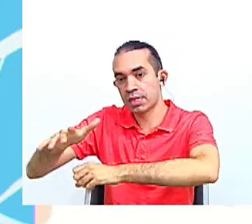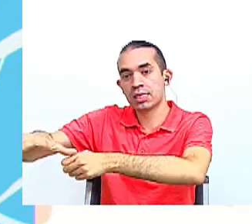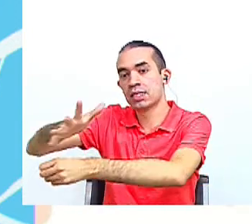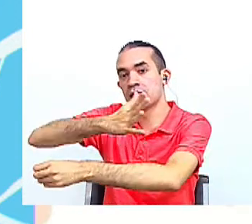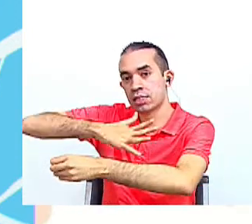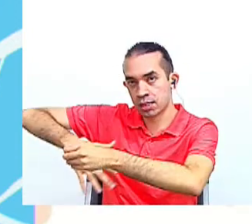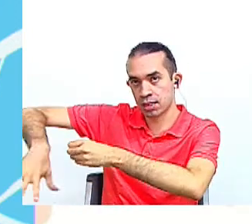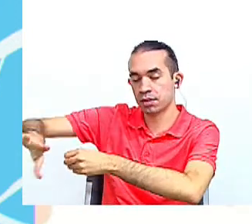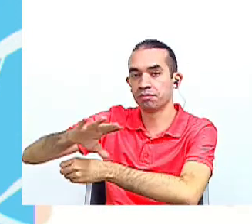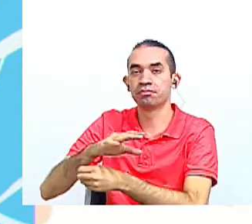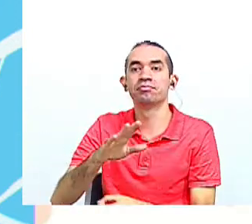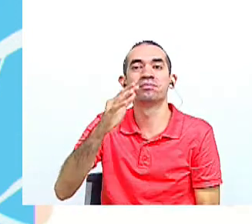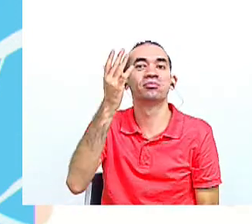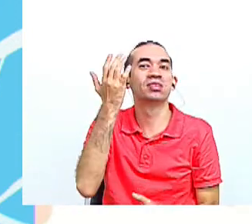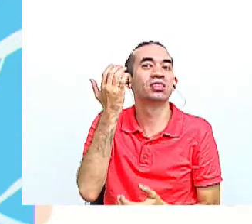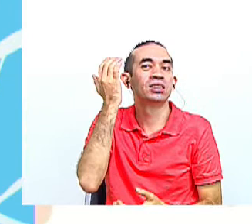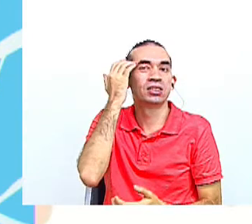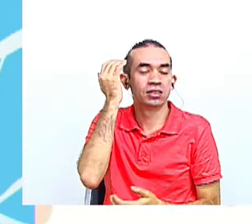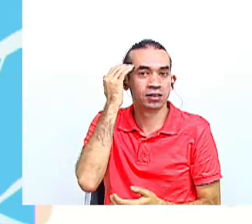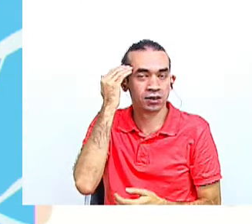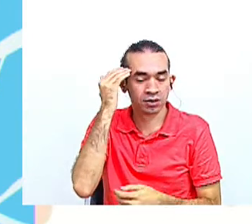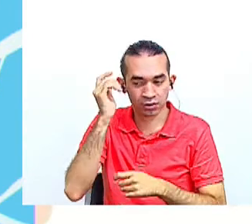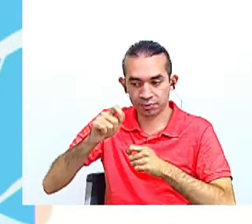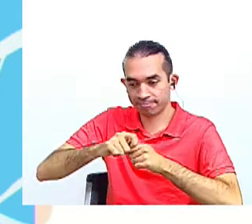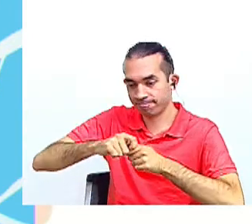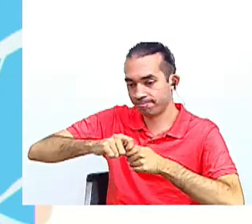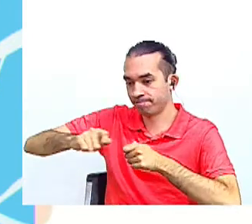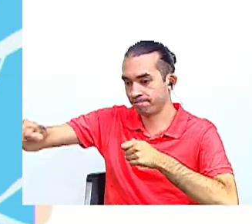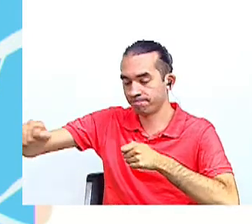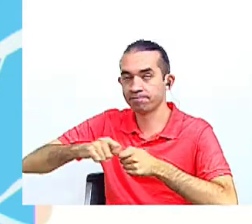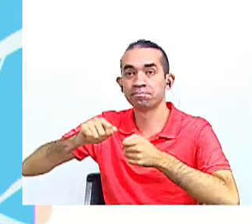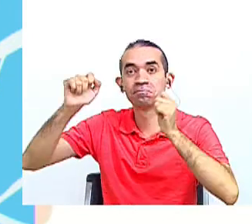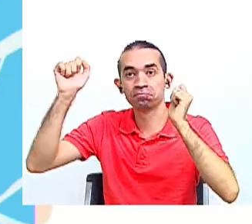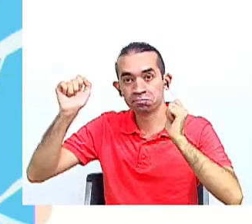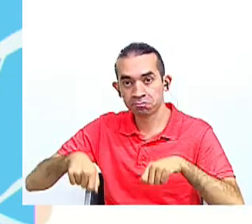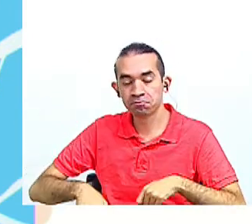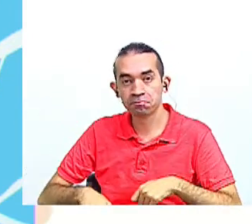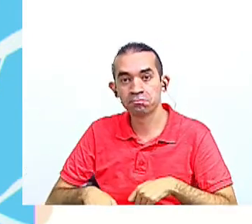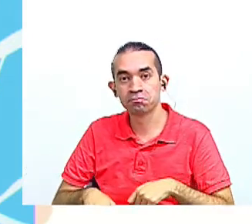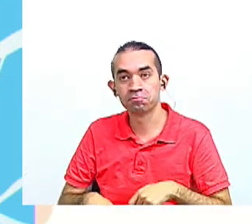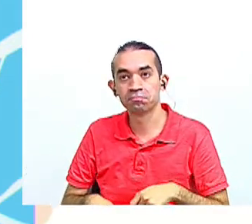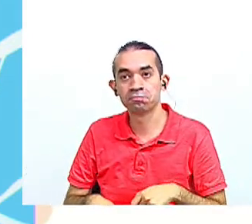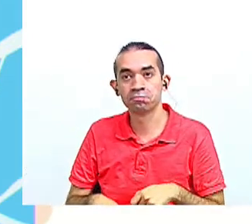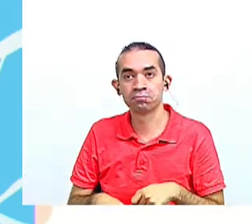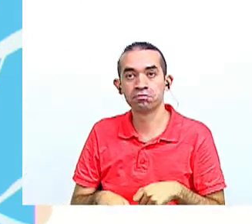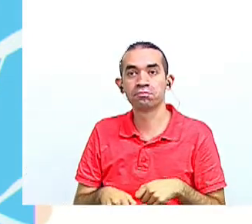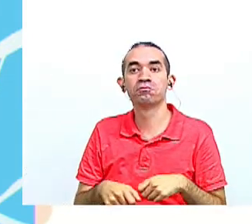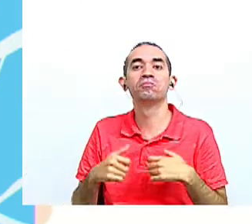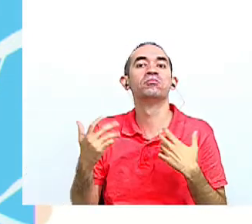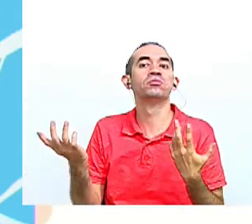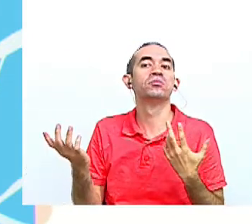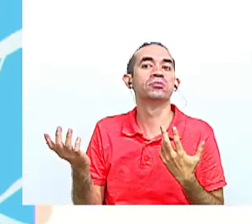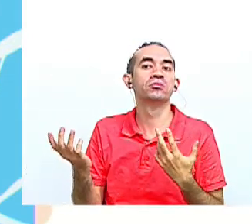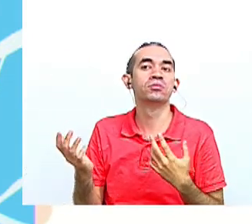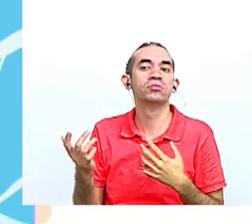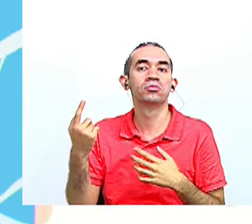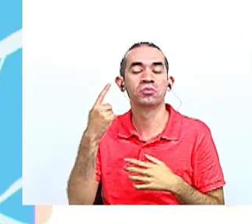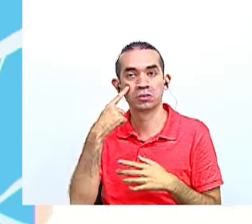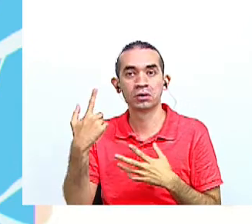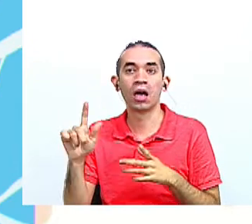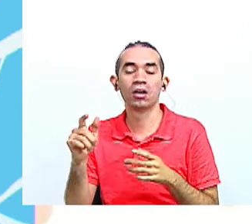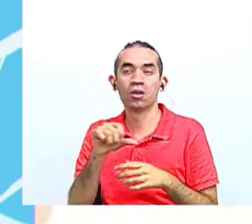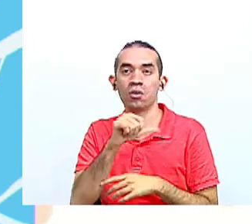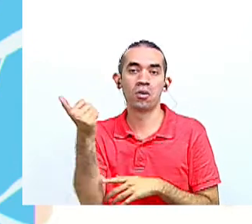desea conocer si esa distancia es posible obtenerla con una